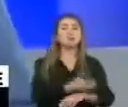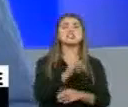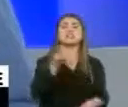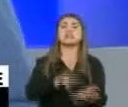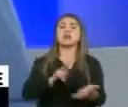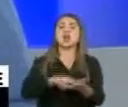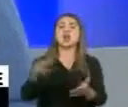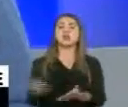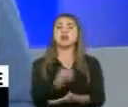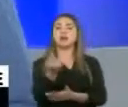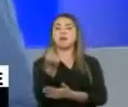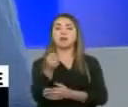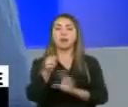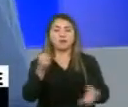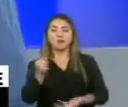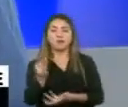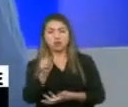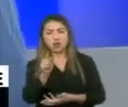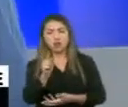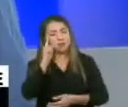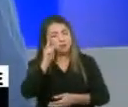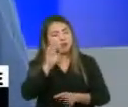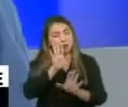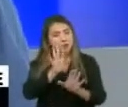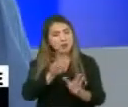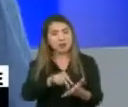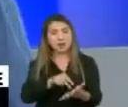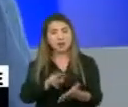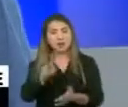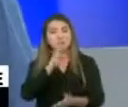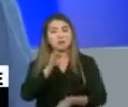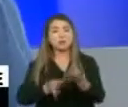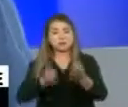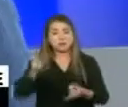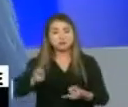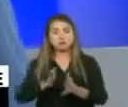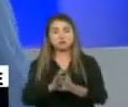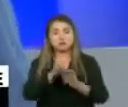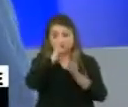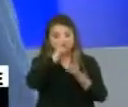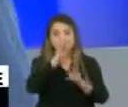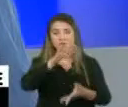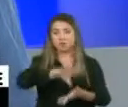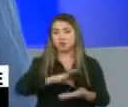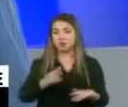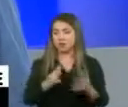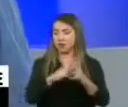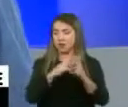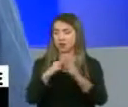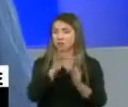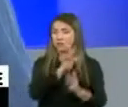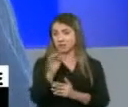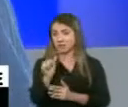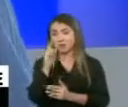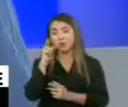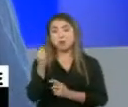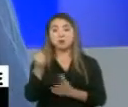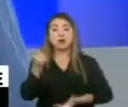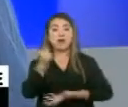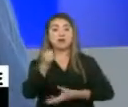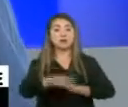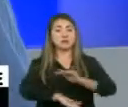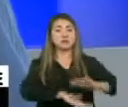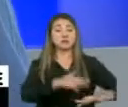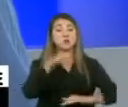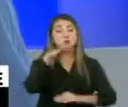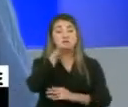es muy injusto hacerlo, sobre todo cuando afecta a instituciones tan queridas por todo y tan respetadas y tan importantes para el país como es el Ejército. Pero si hay plata mal utilizada, naturalmente